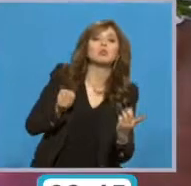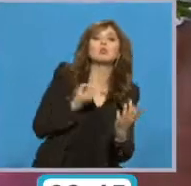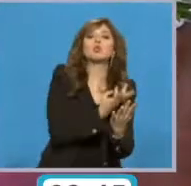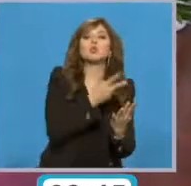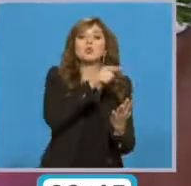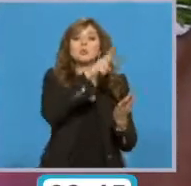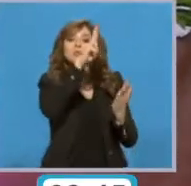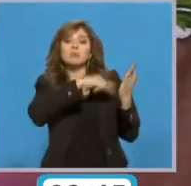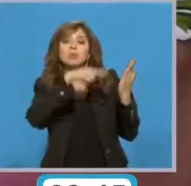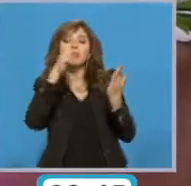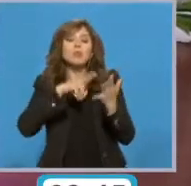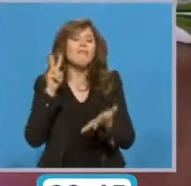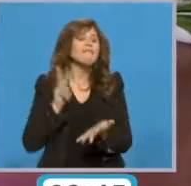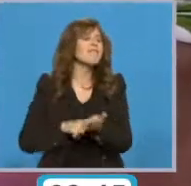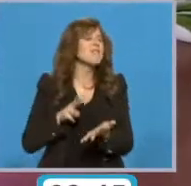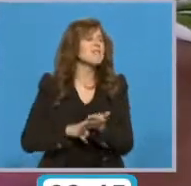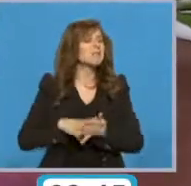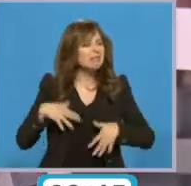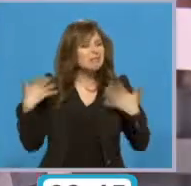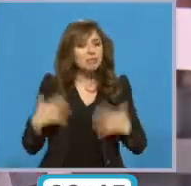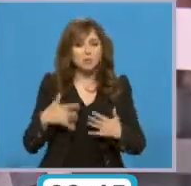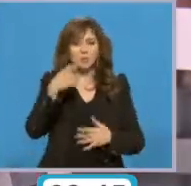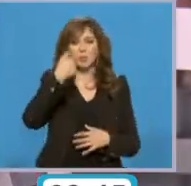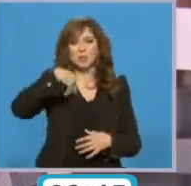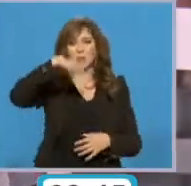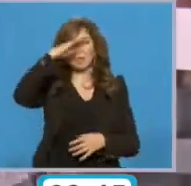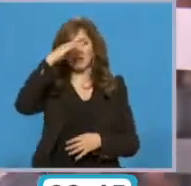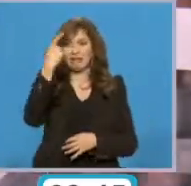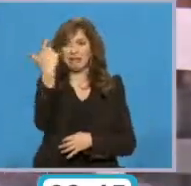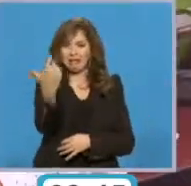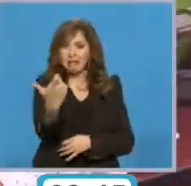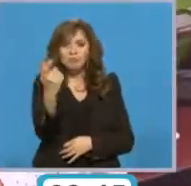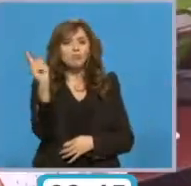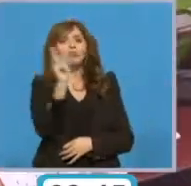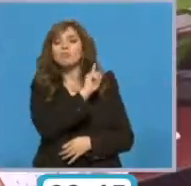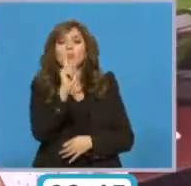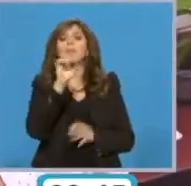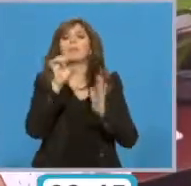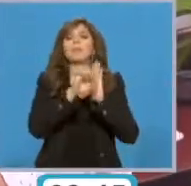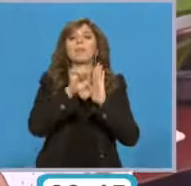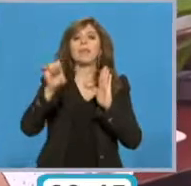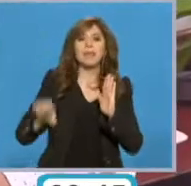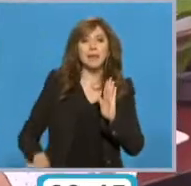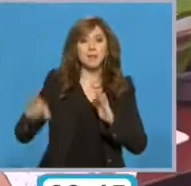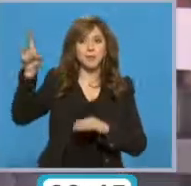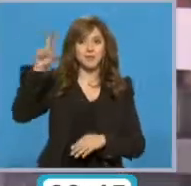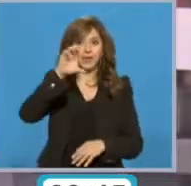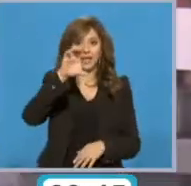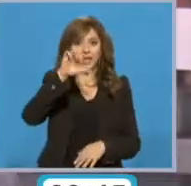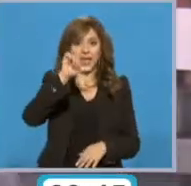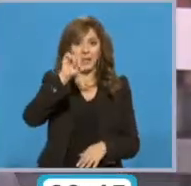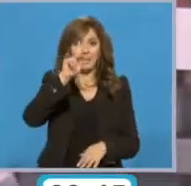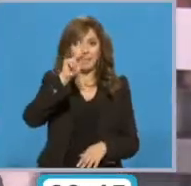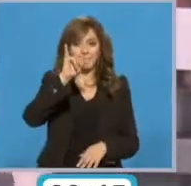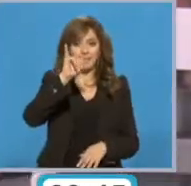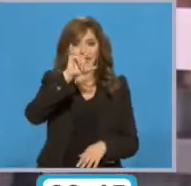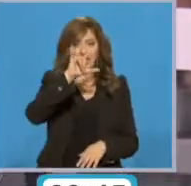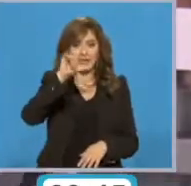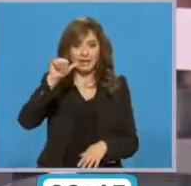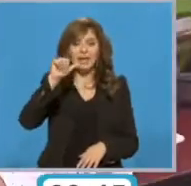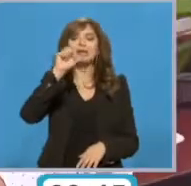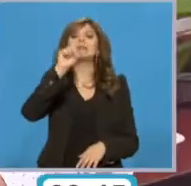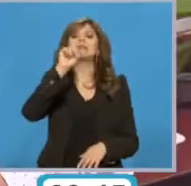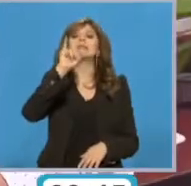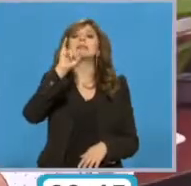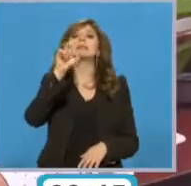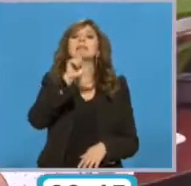alto. No solamente es porque vale como obra de arte. Sí. La cosa es que, por ejemplo, la Capilla Sixtina, digo, es difícil que alguien